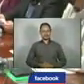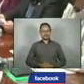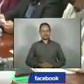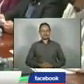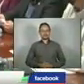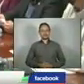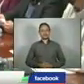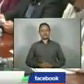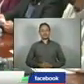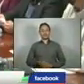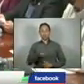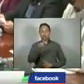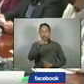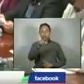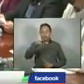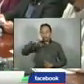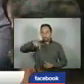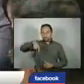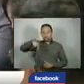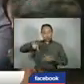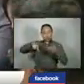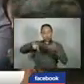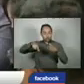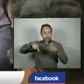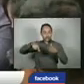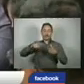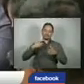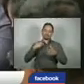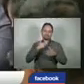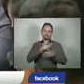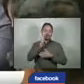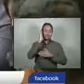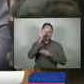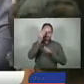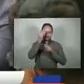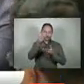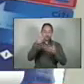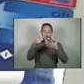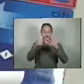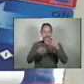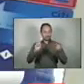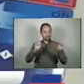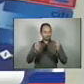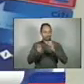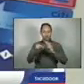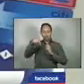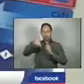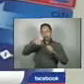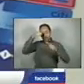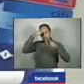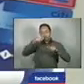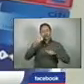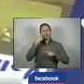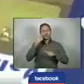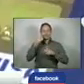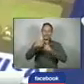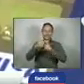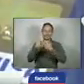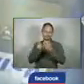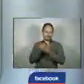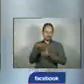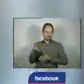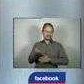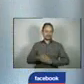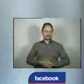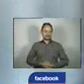Si usted es usuario de tarjetas de crédito, tenemos información sobre las reformas de ley acordadas hoy en la Asamblea Legislativa.